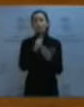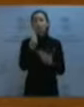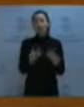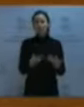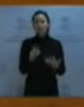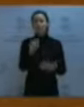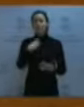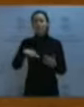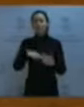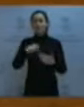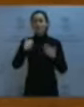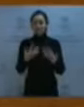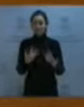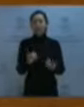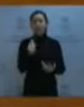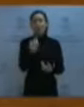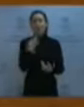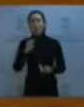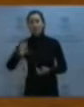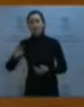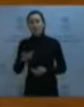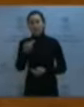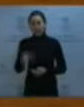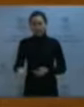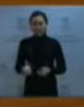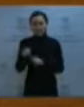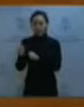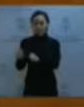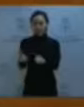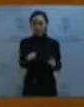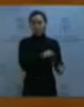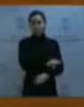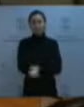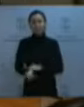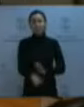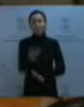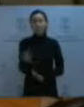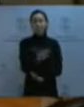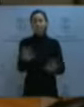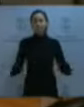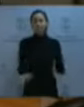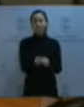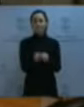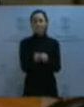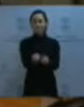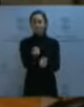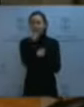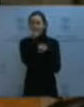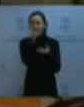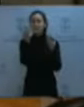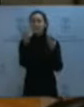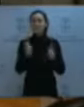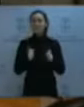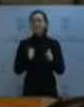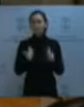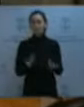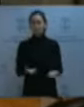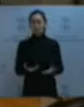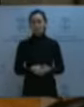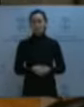se invertían 140 euros por habitantes en inversión productiva y el global del presupuesto es el mismo. Ustedes han